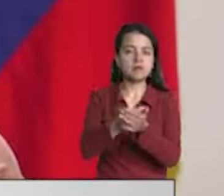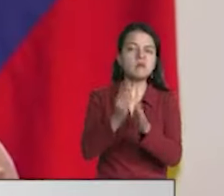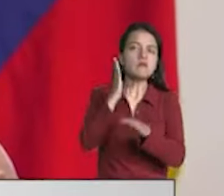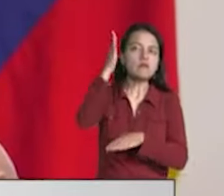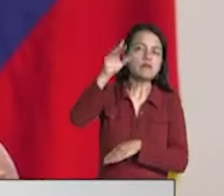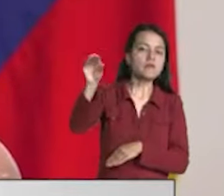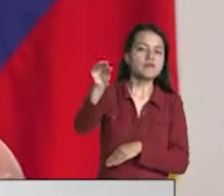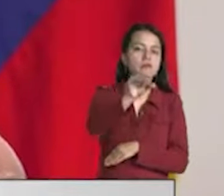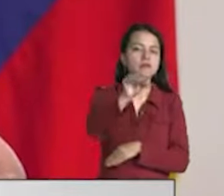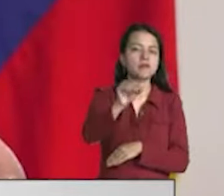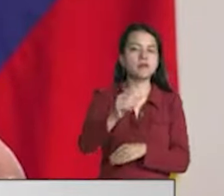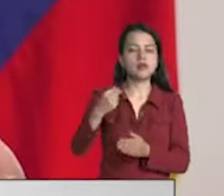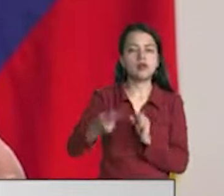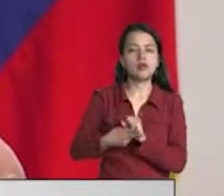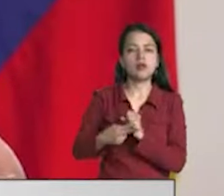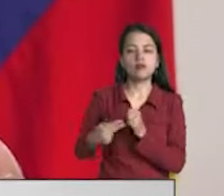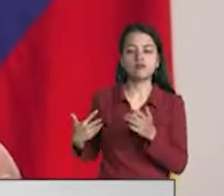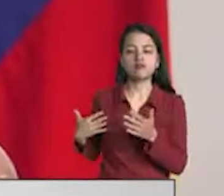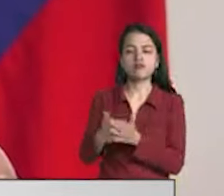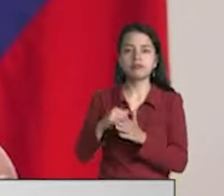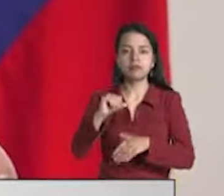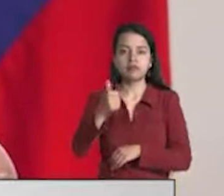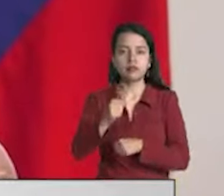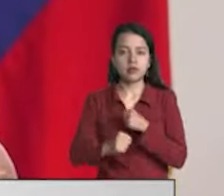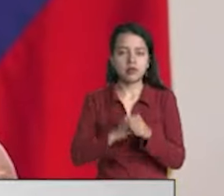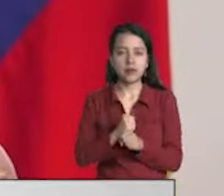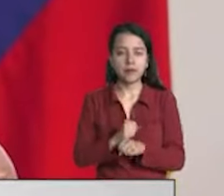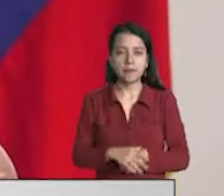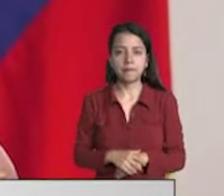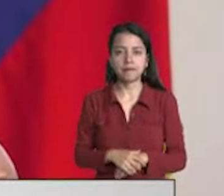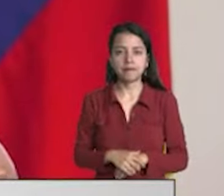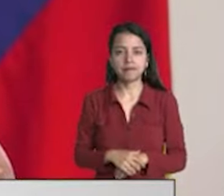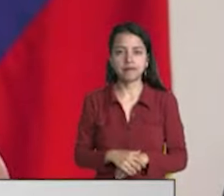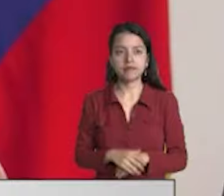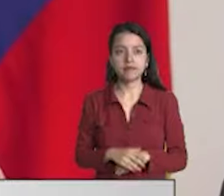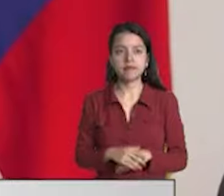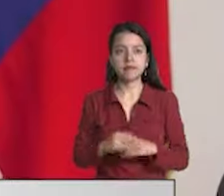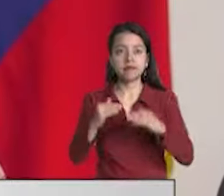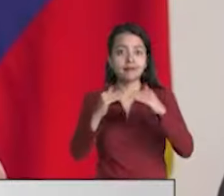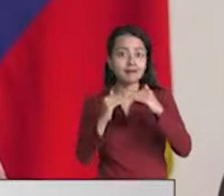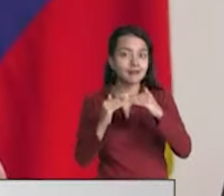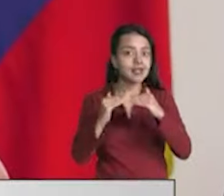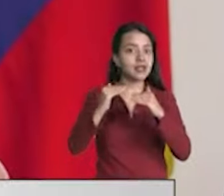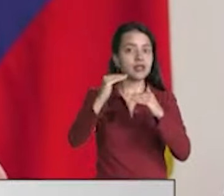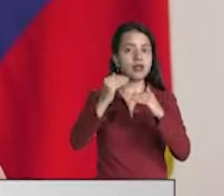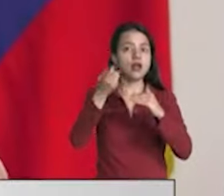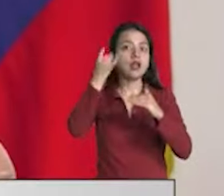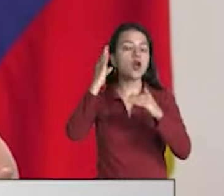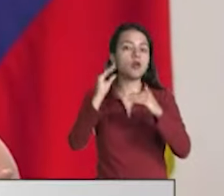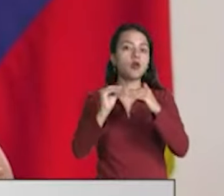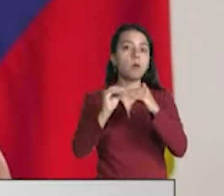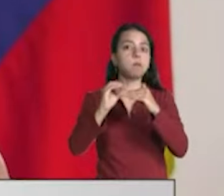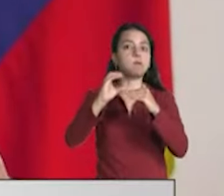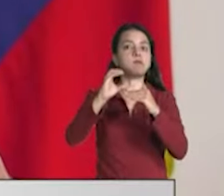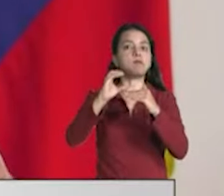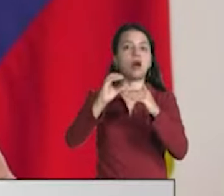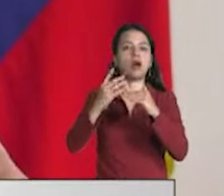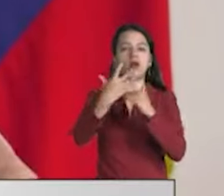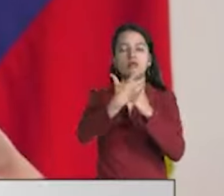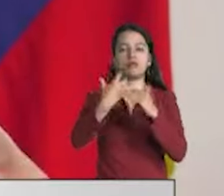los últimos 10 años. Y el excedente de esos 2-3 puntos salarios mínimos van al régimen de ahorro